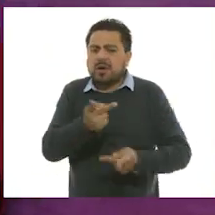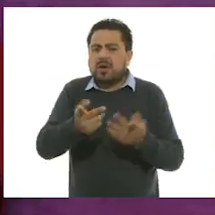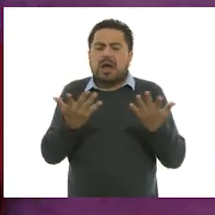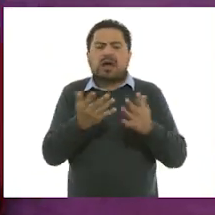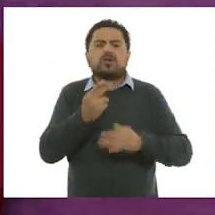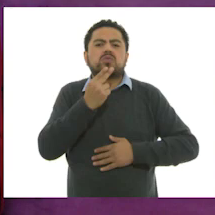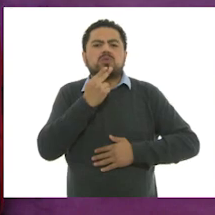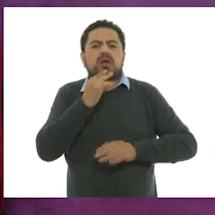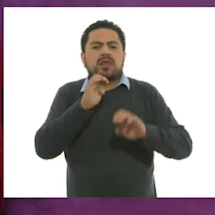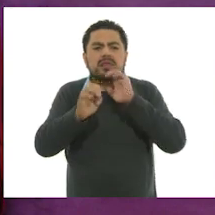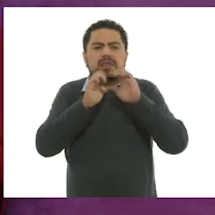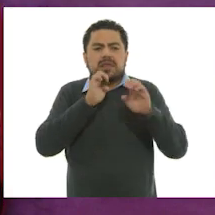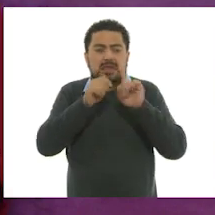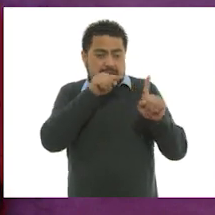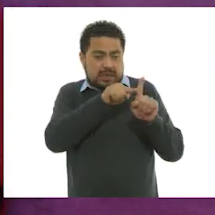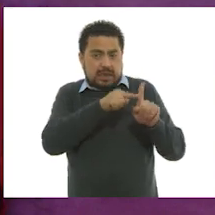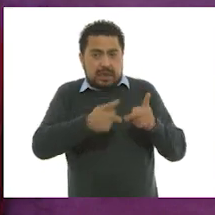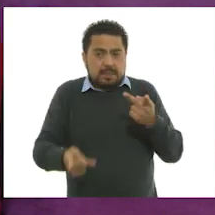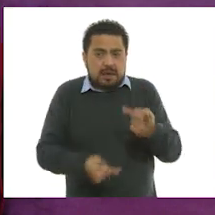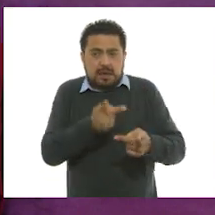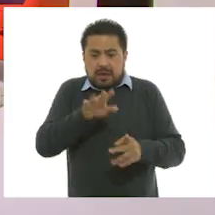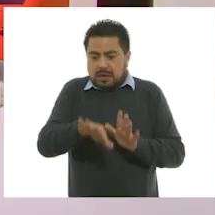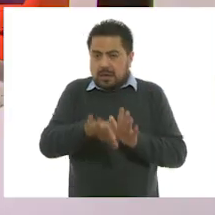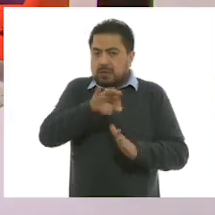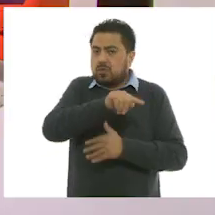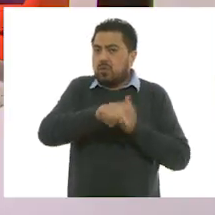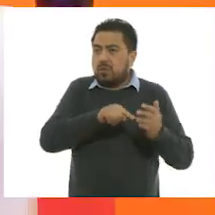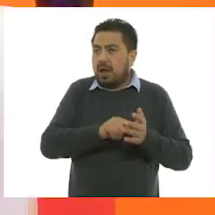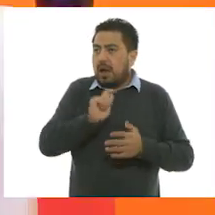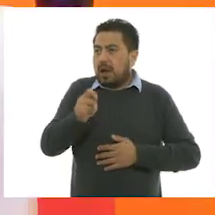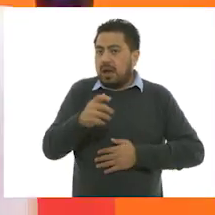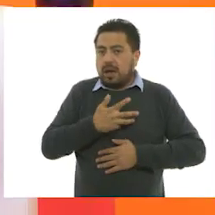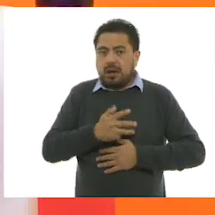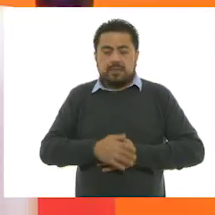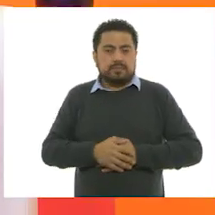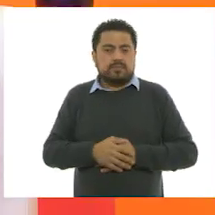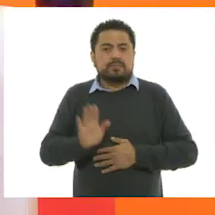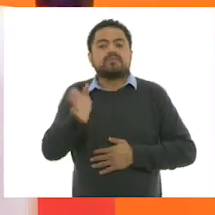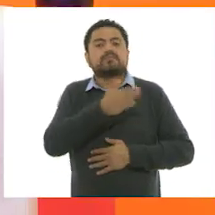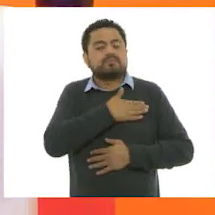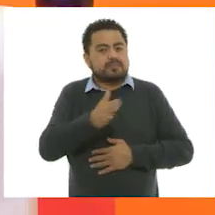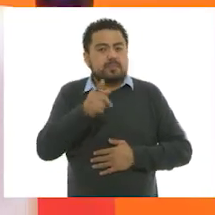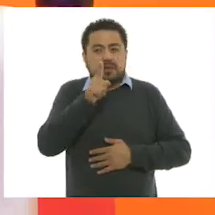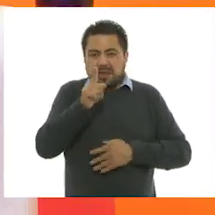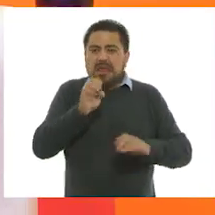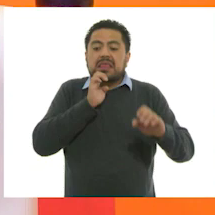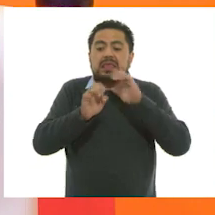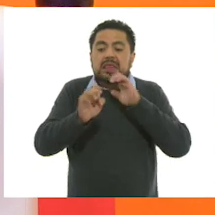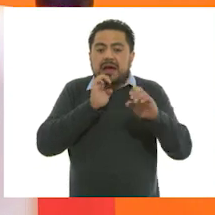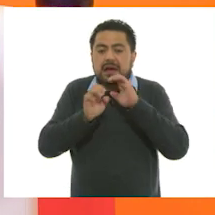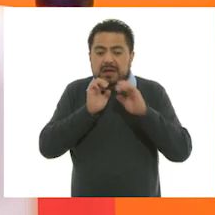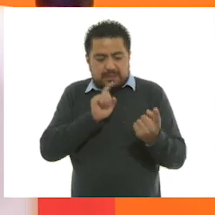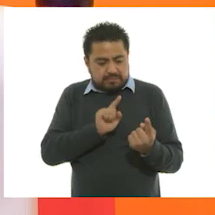las entrevistas? ¿Estas preguntas se encuentran en algún lugar? Bueno, para entrevistar y